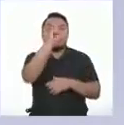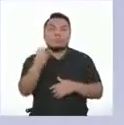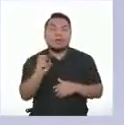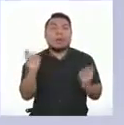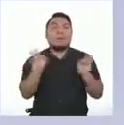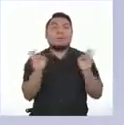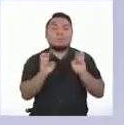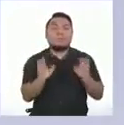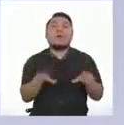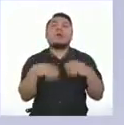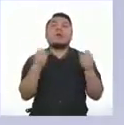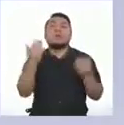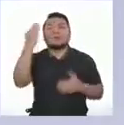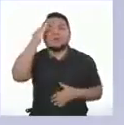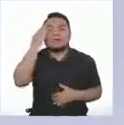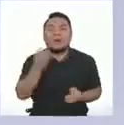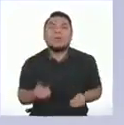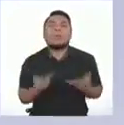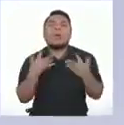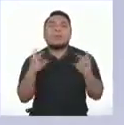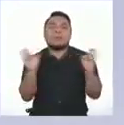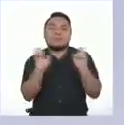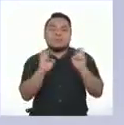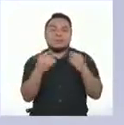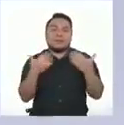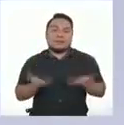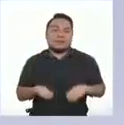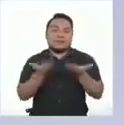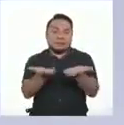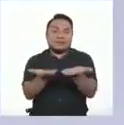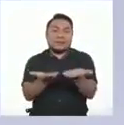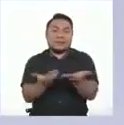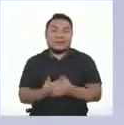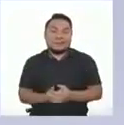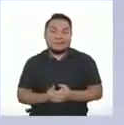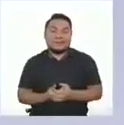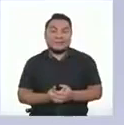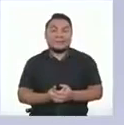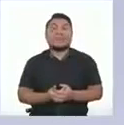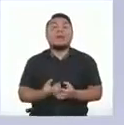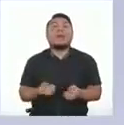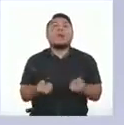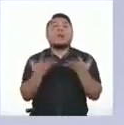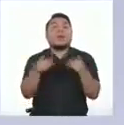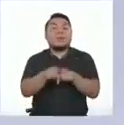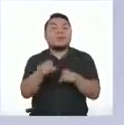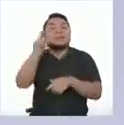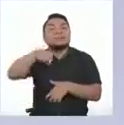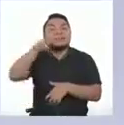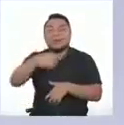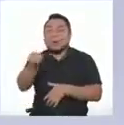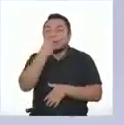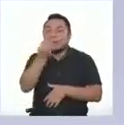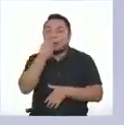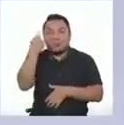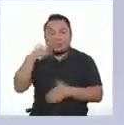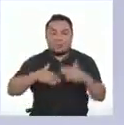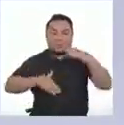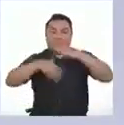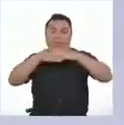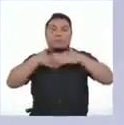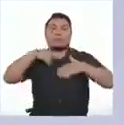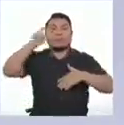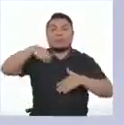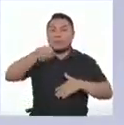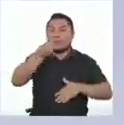de proteína y cómo saber cuánta proteína nos brinda un producto. También cuánto necesitamos consumir para llegar a la